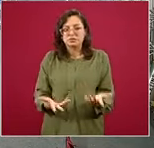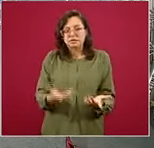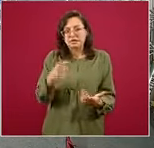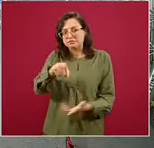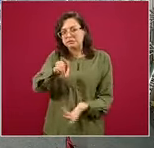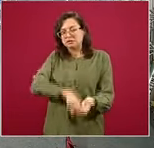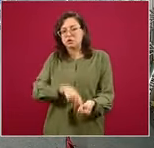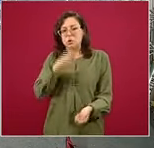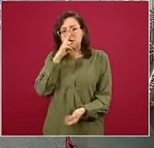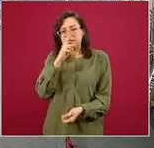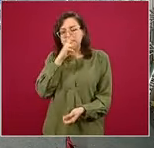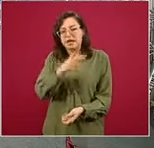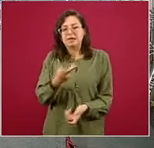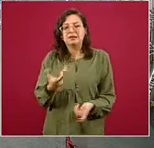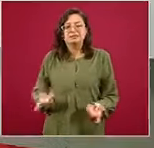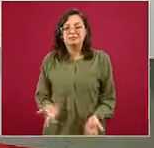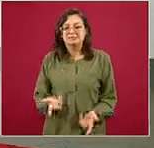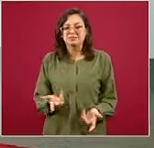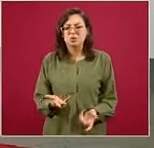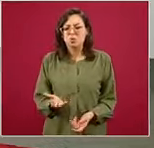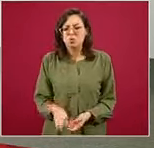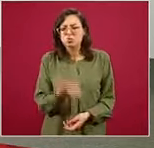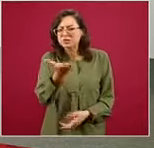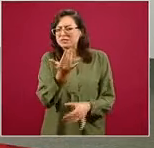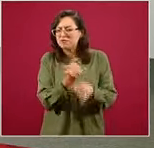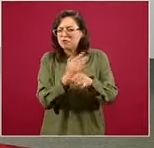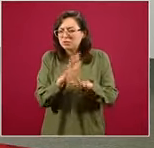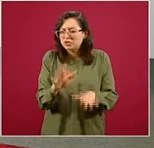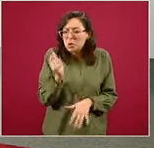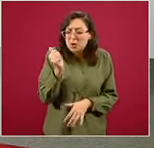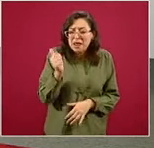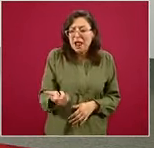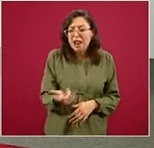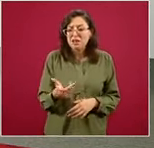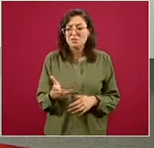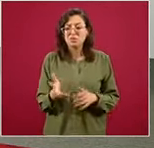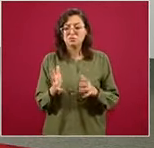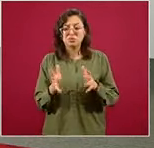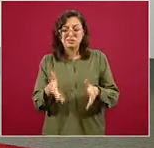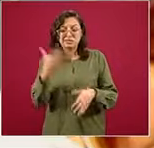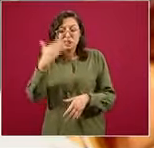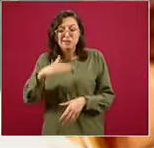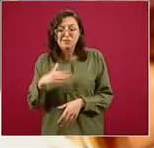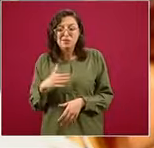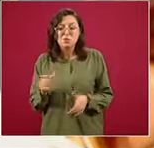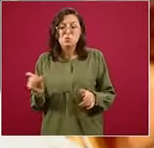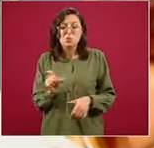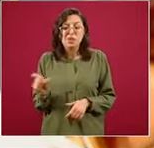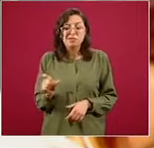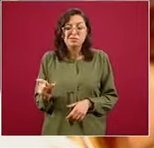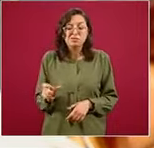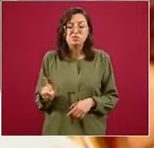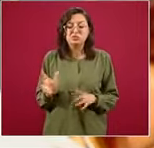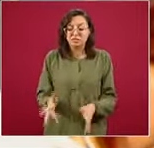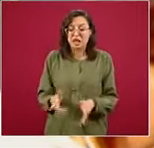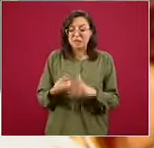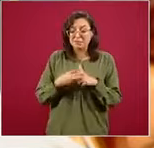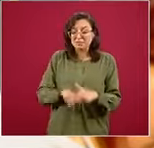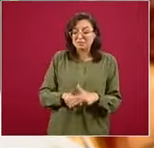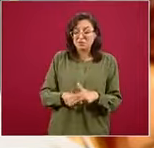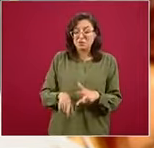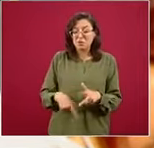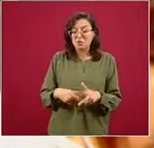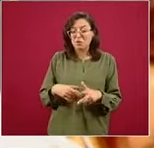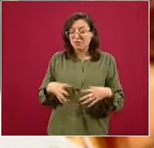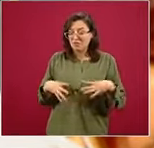Nezahualcóyotl. Pues quería saber si usted tiene noticias, si está en curso o ya se está instalando o qué va